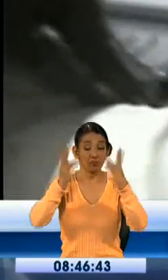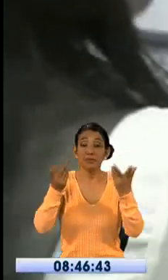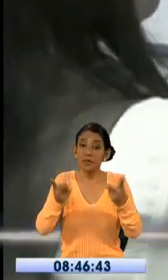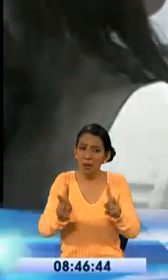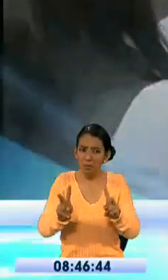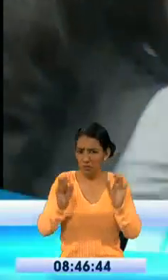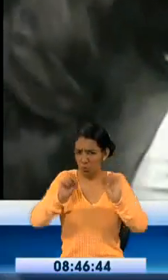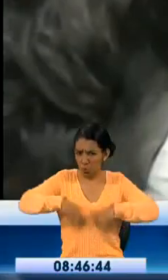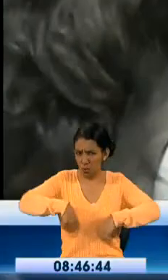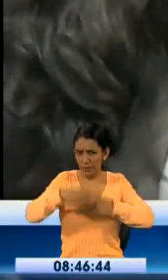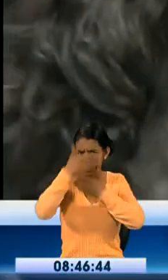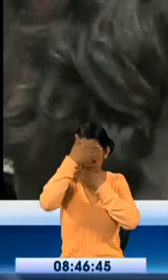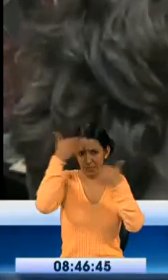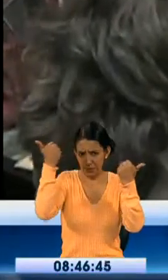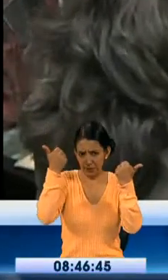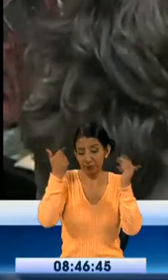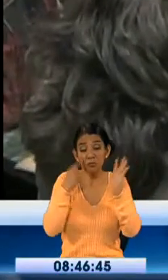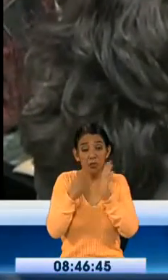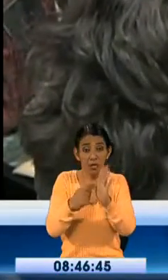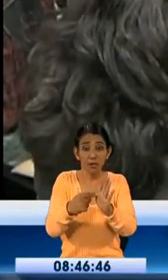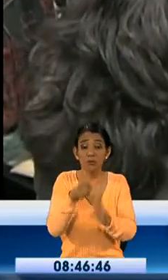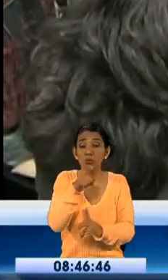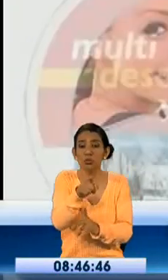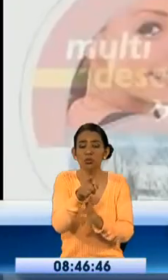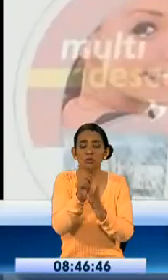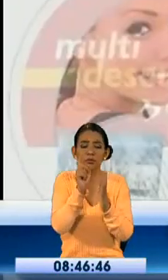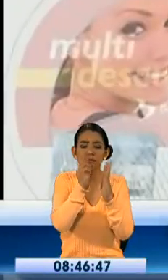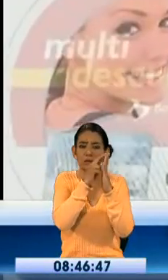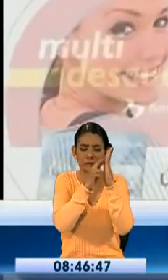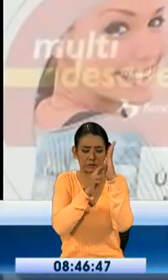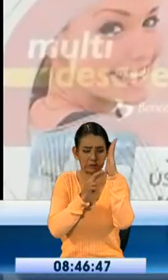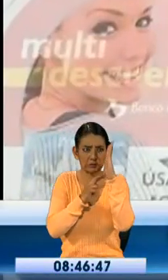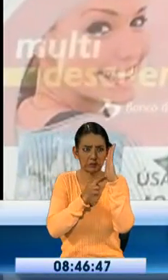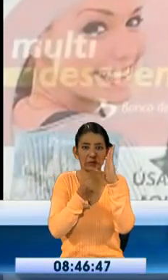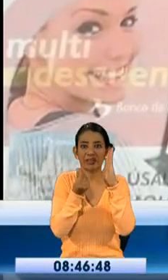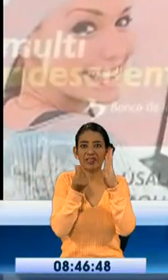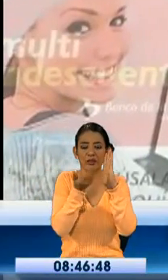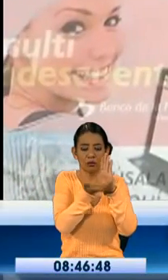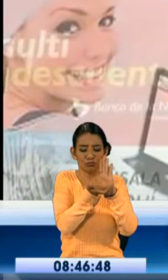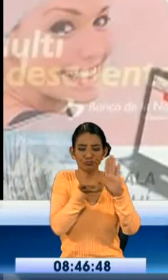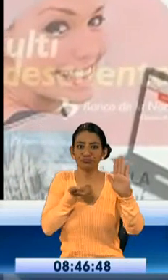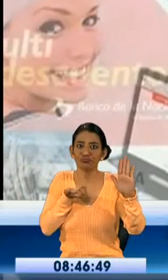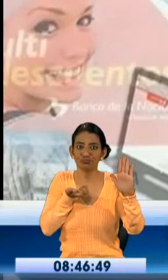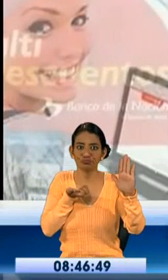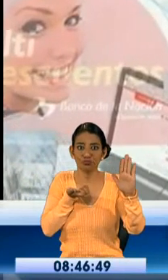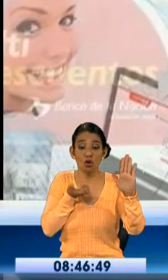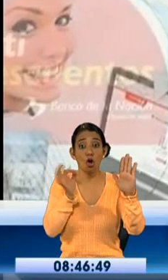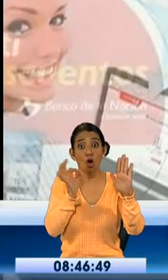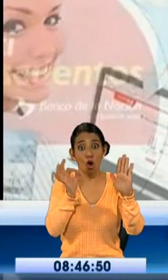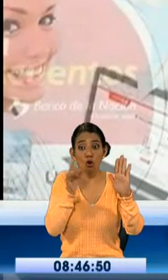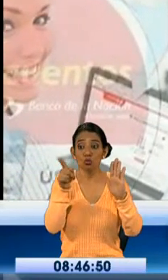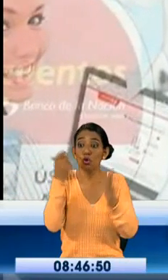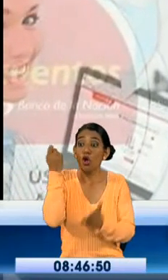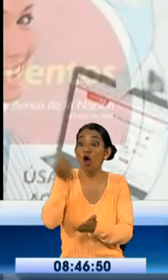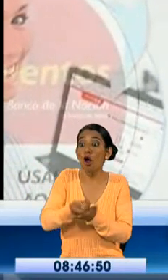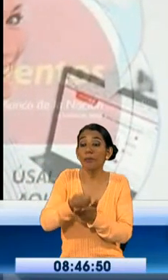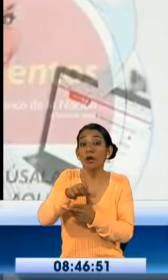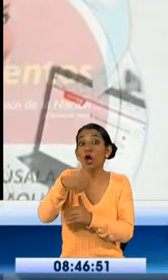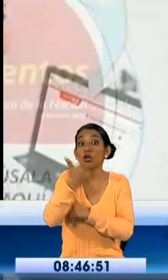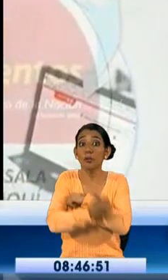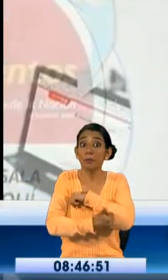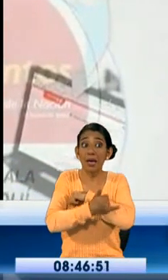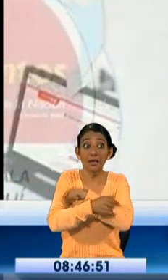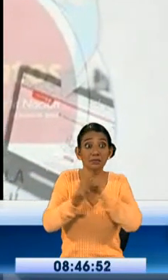otro tipo de estafas. Por ejemplo, cuando se registra un retiro de una cuenta de ahorros o que se realizó una compra en el exterior, pero